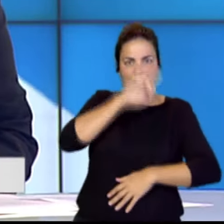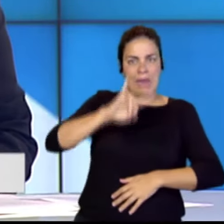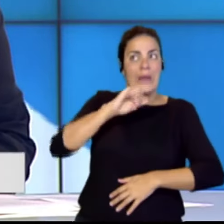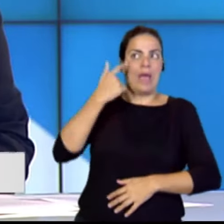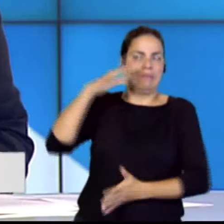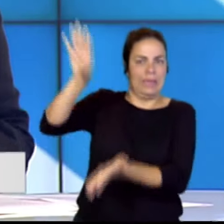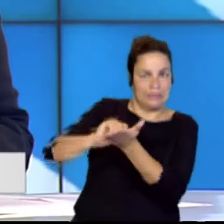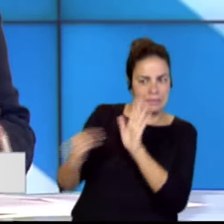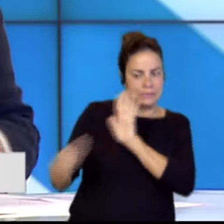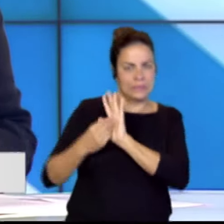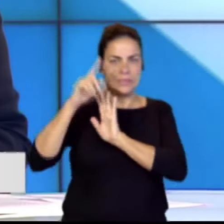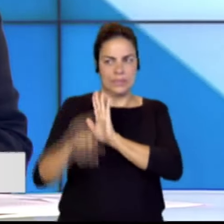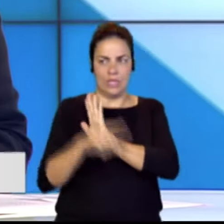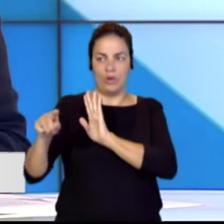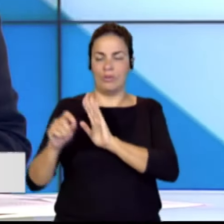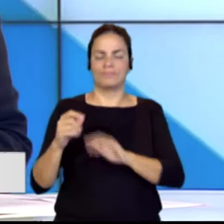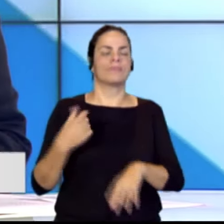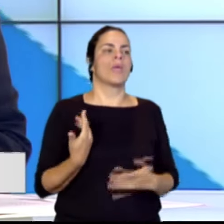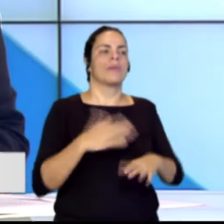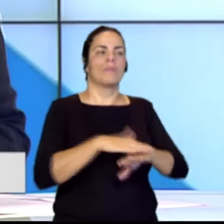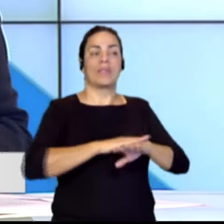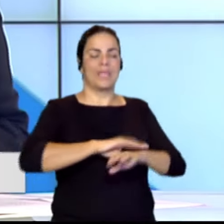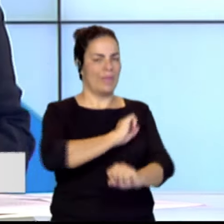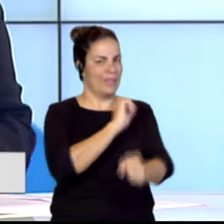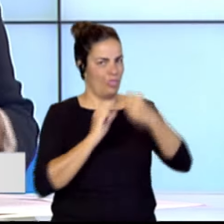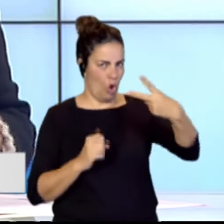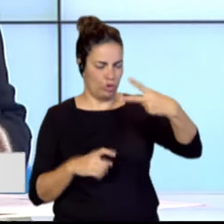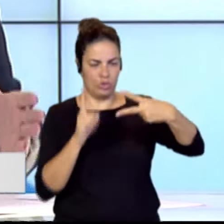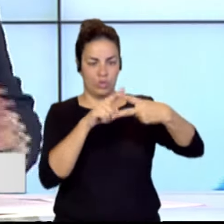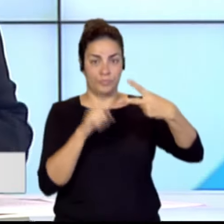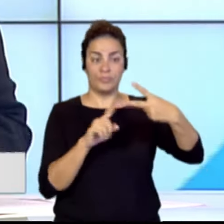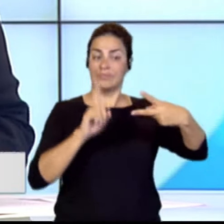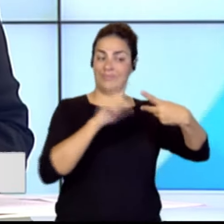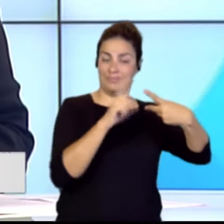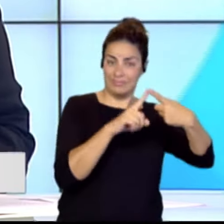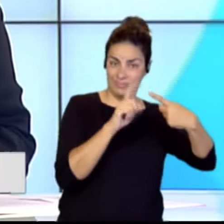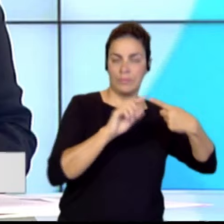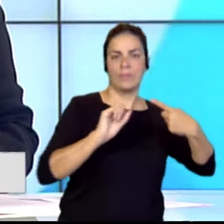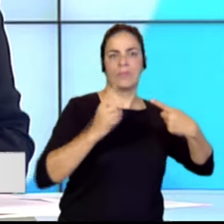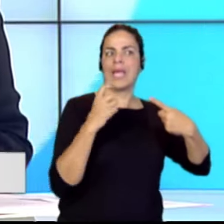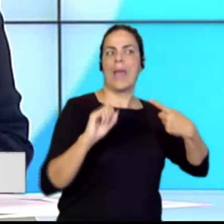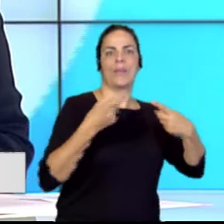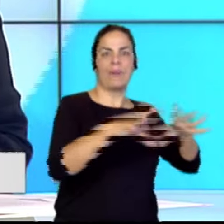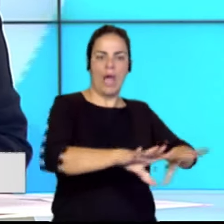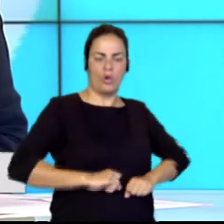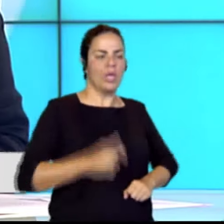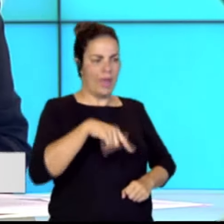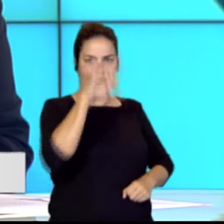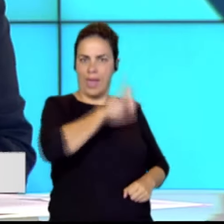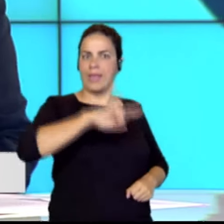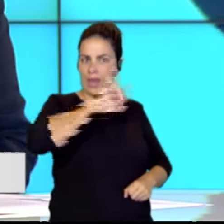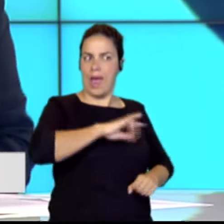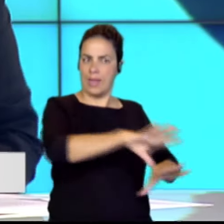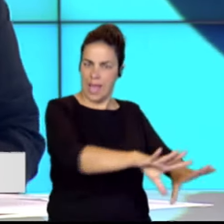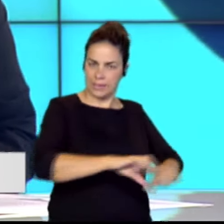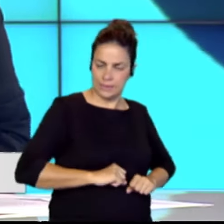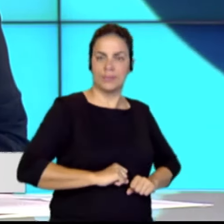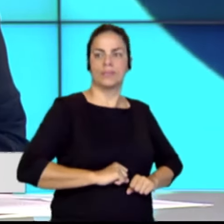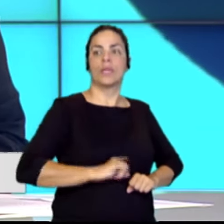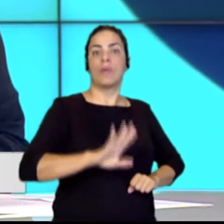que ese reparto eh se hiciera Esa primera acogida aunque le hiciera Canarias de pasar a la tutela